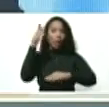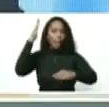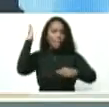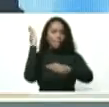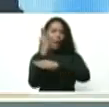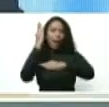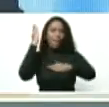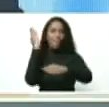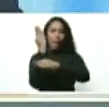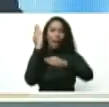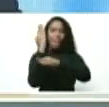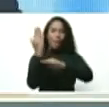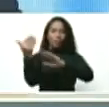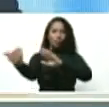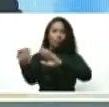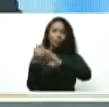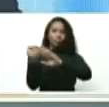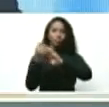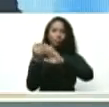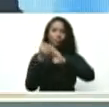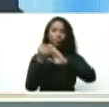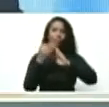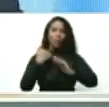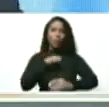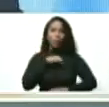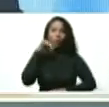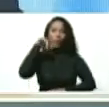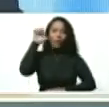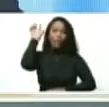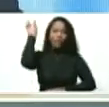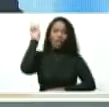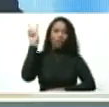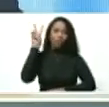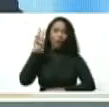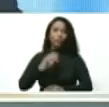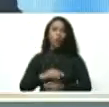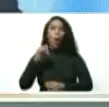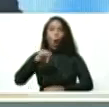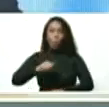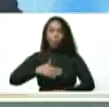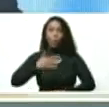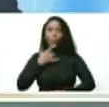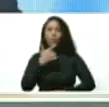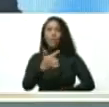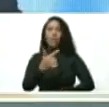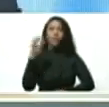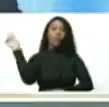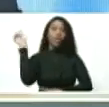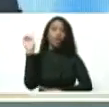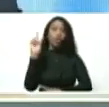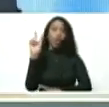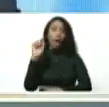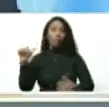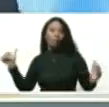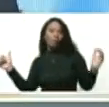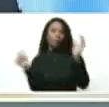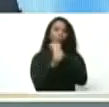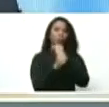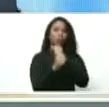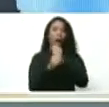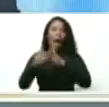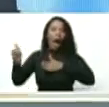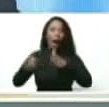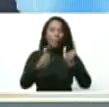de estas sanciones criminales contra nuestro país, hoy podemos decir, Venezuela ha encontrado su